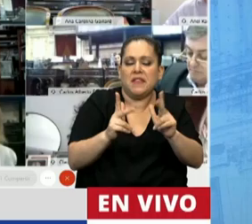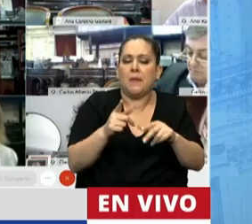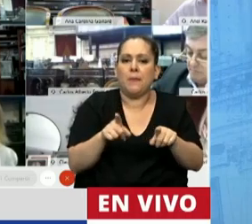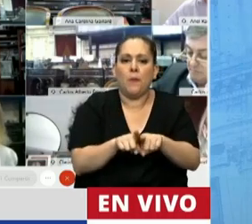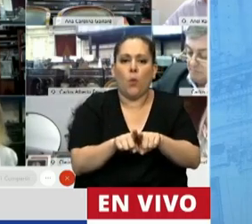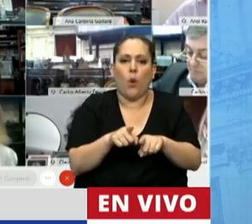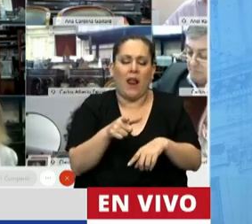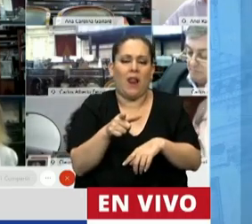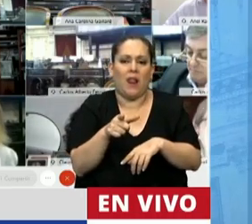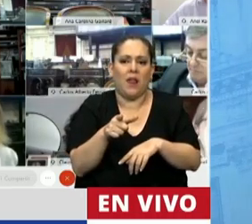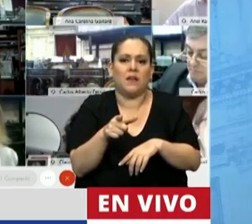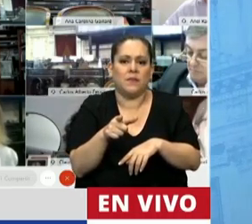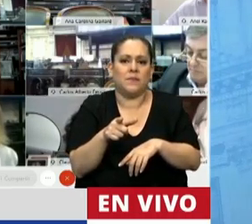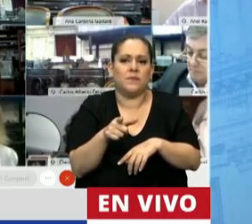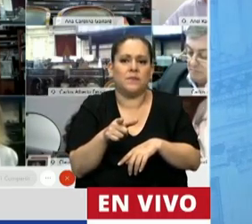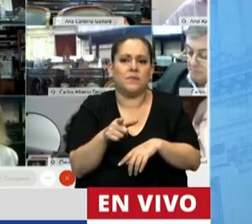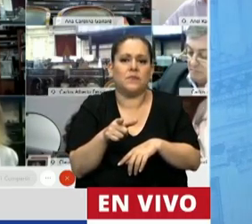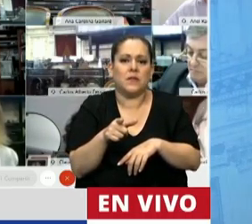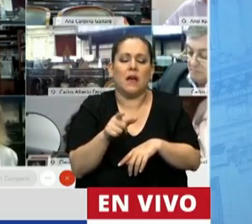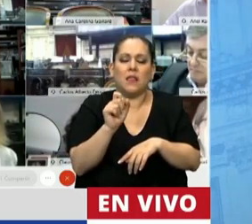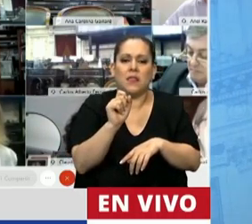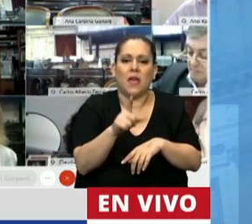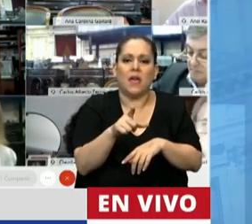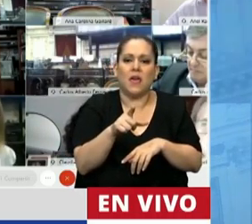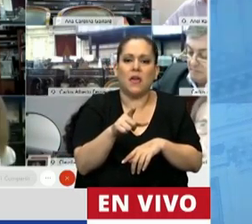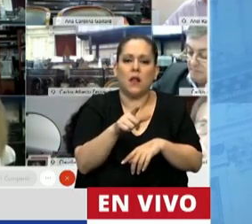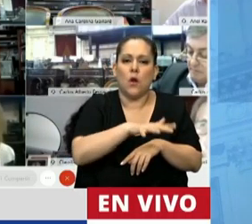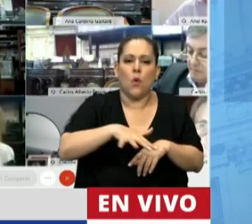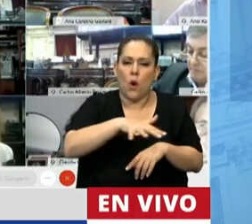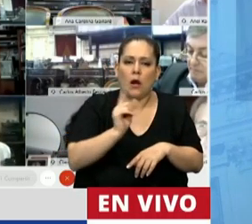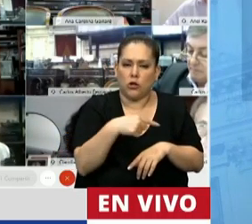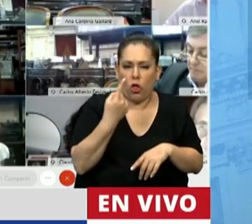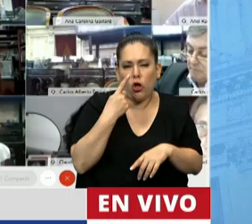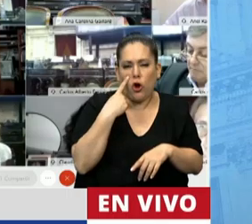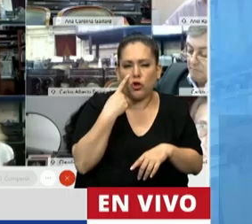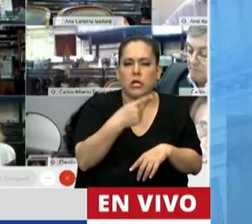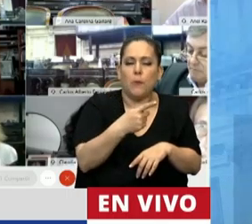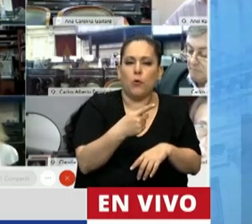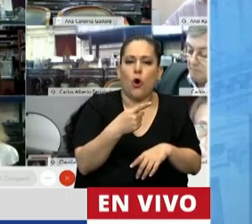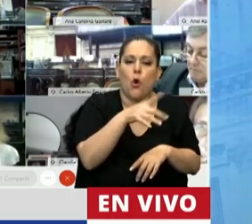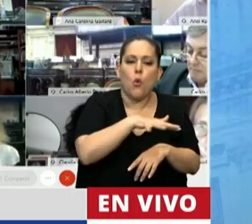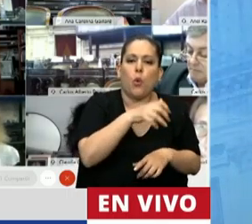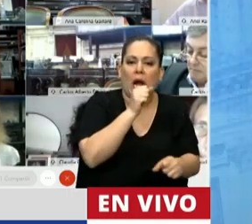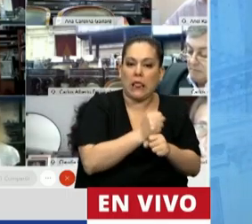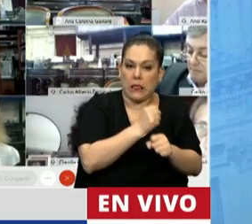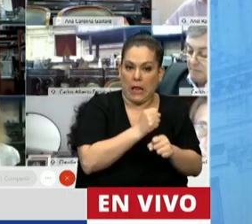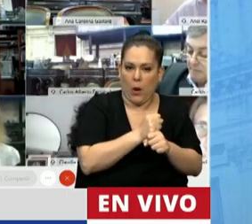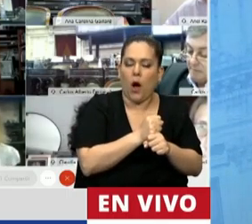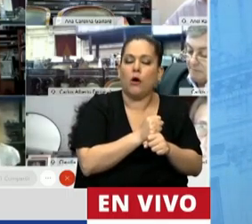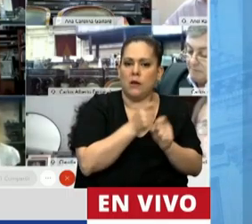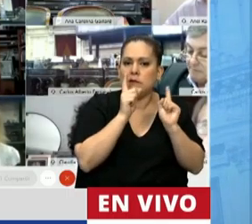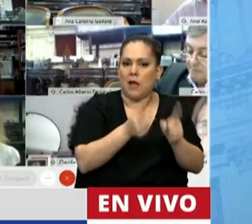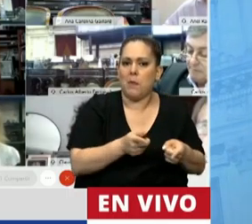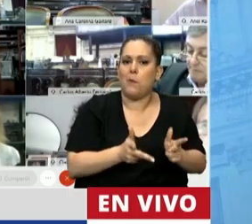concepto, no solamente refiere al lugar que conocemos todos como el lugar de trabajo, sino también se